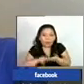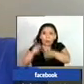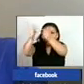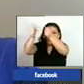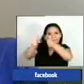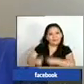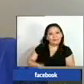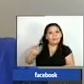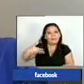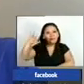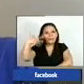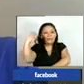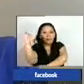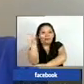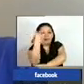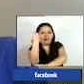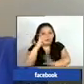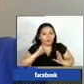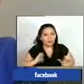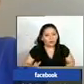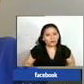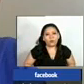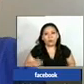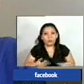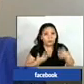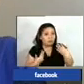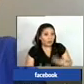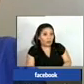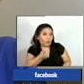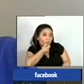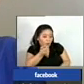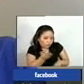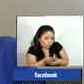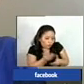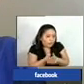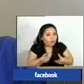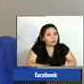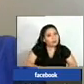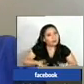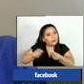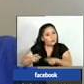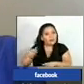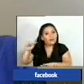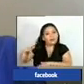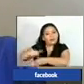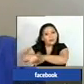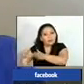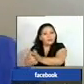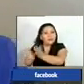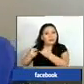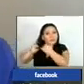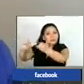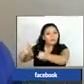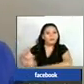del COVID-19. Esperan entregar un segundo avance la próxima semana a la Asamblea Legislativa.